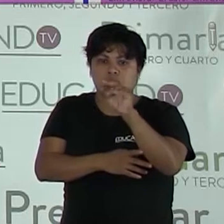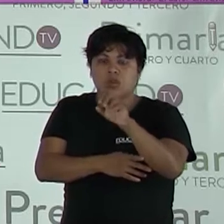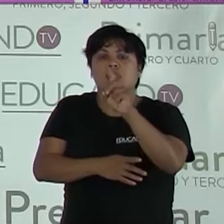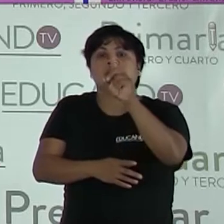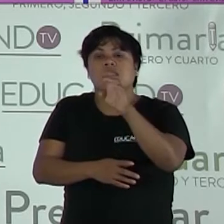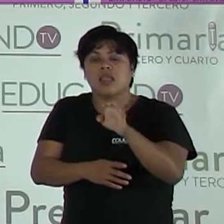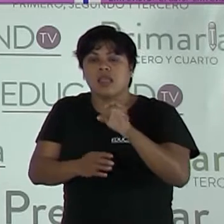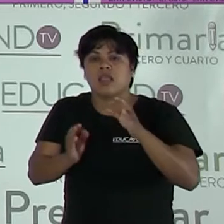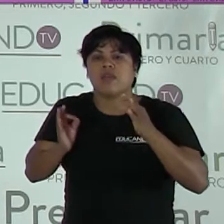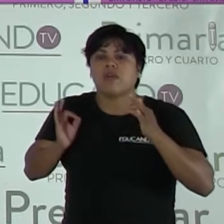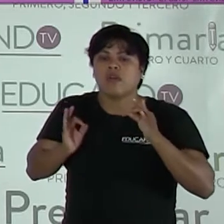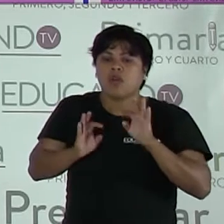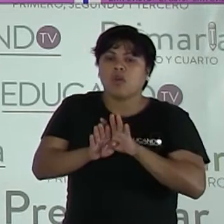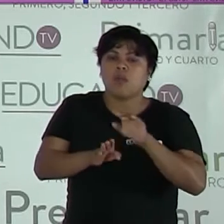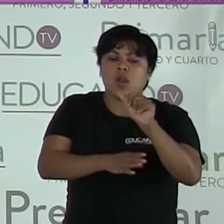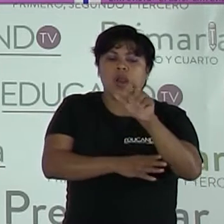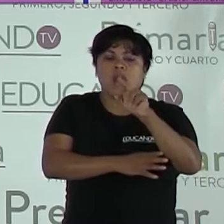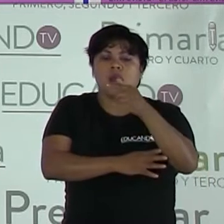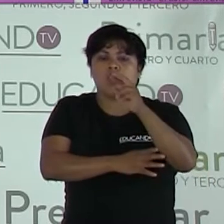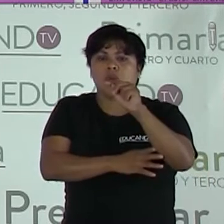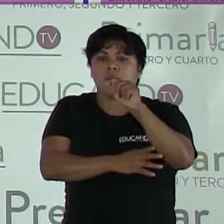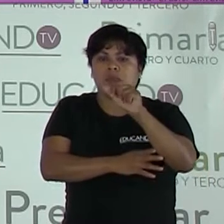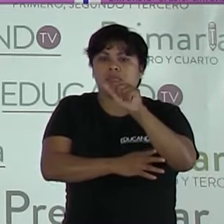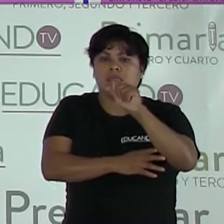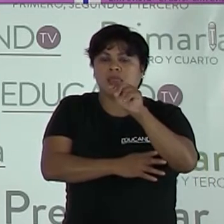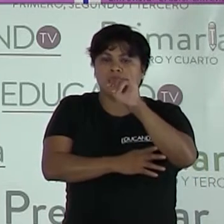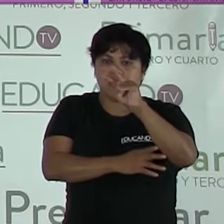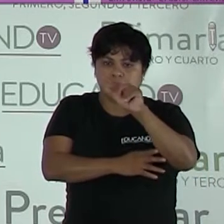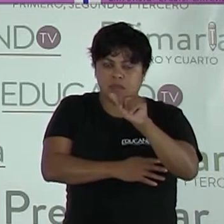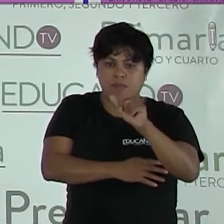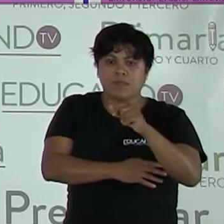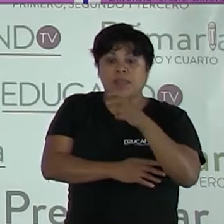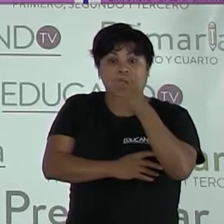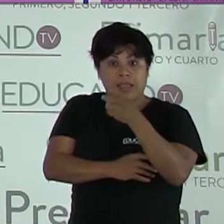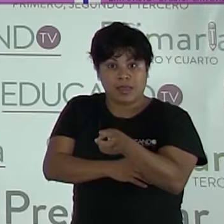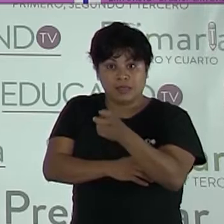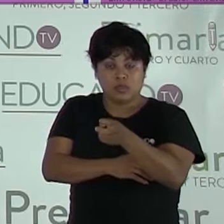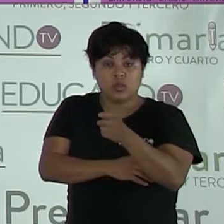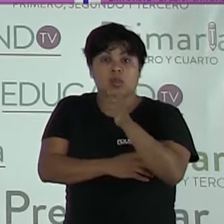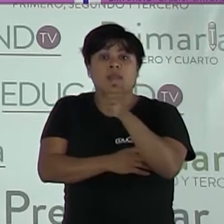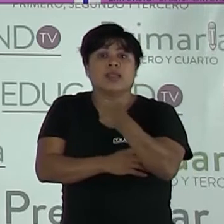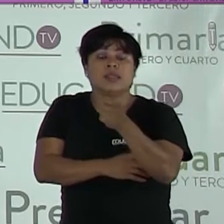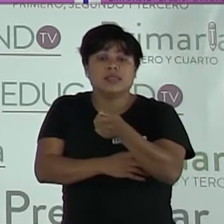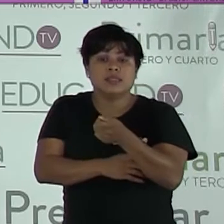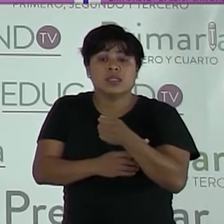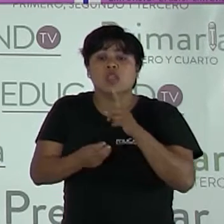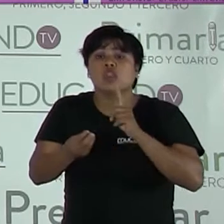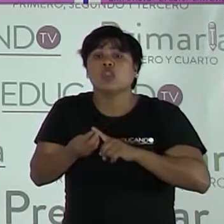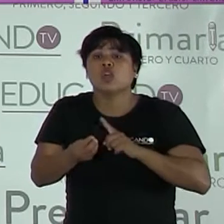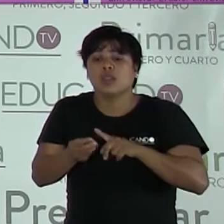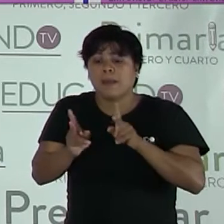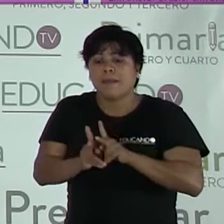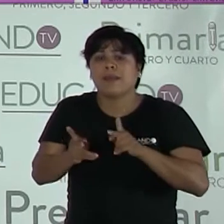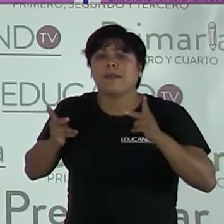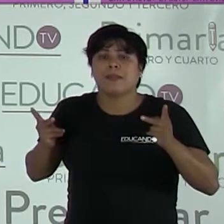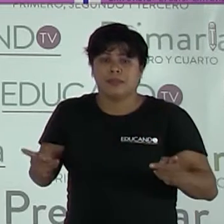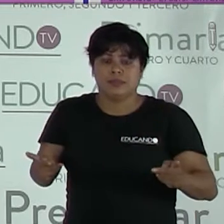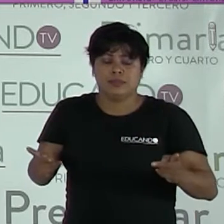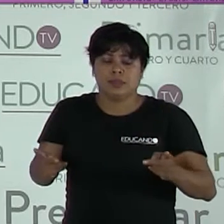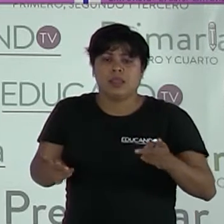de forma argumentativa. La exposición de forma argumentativa es donde el